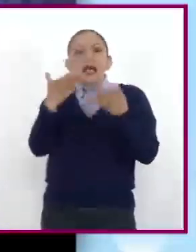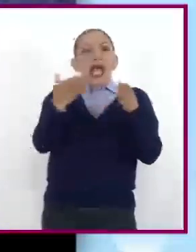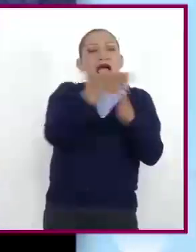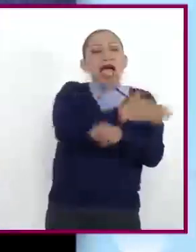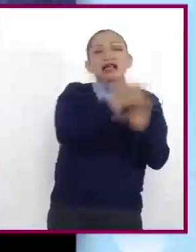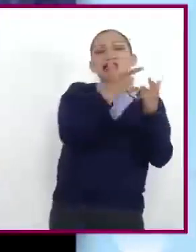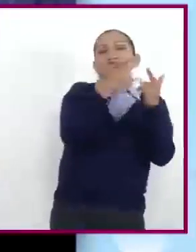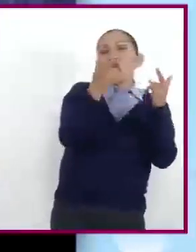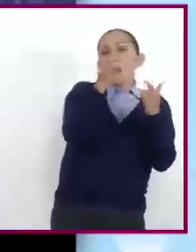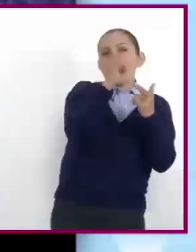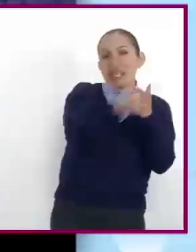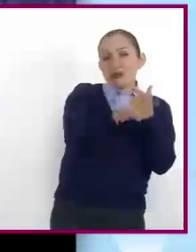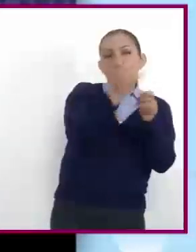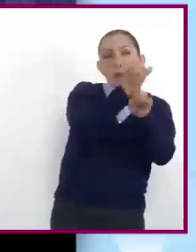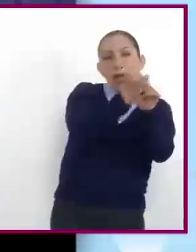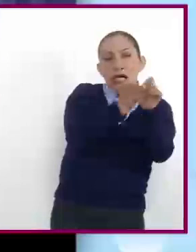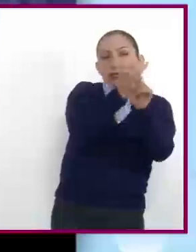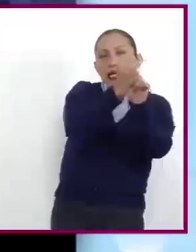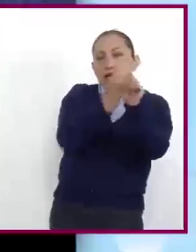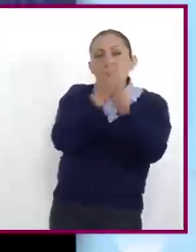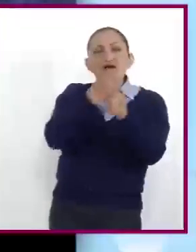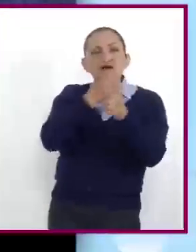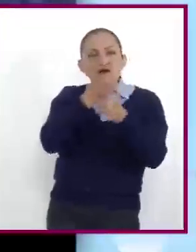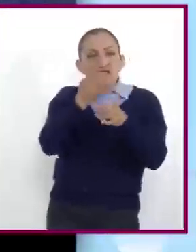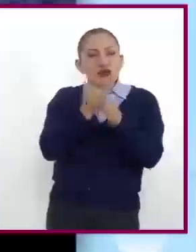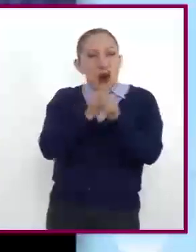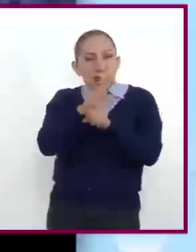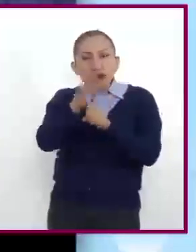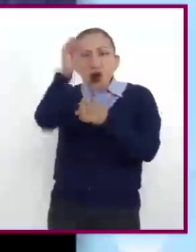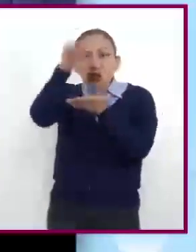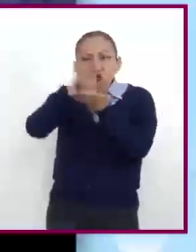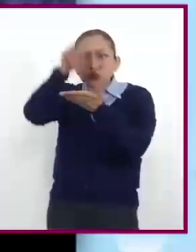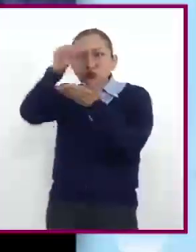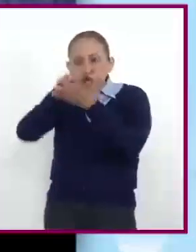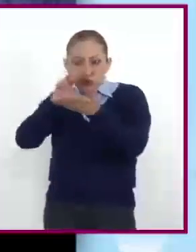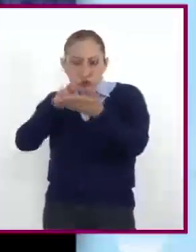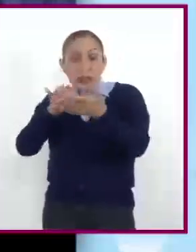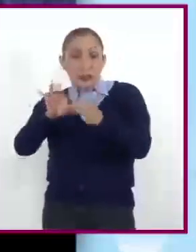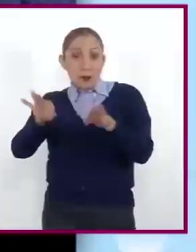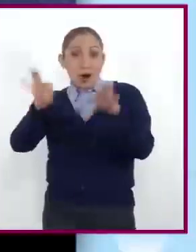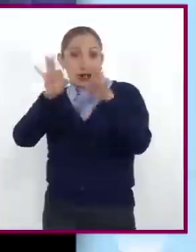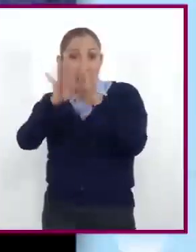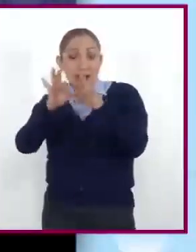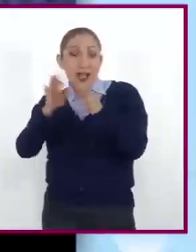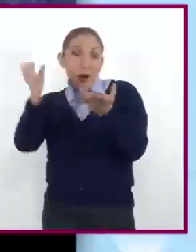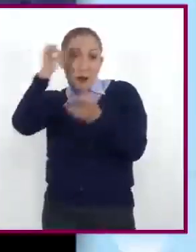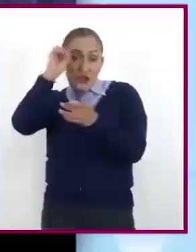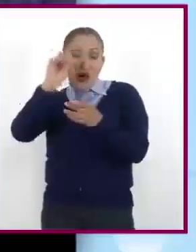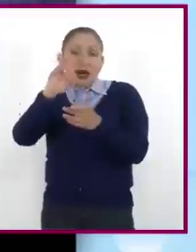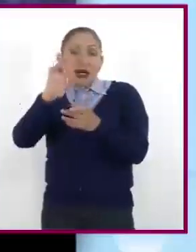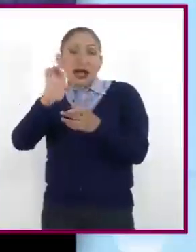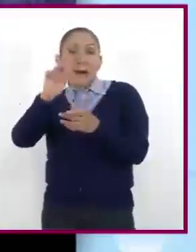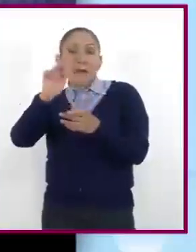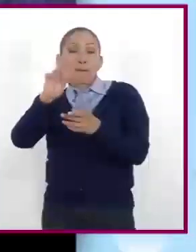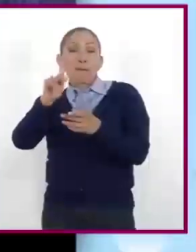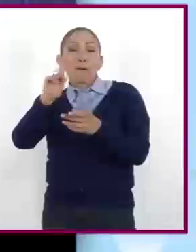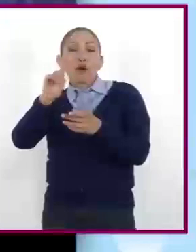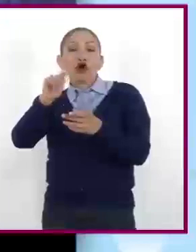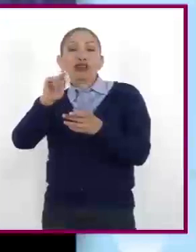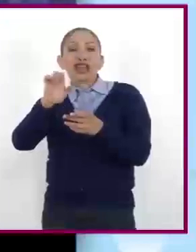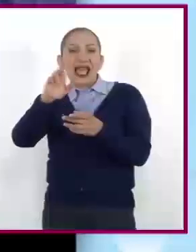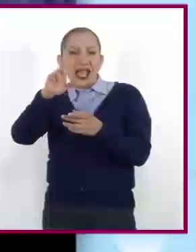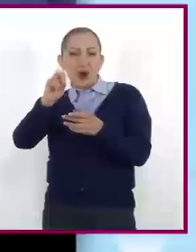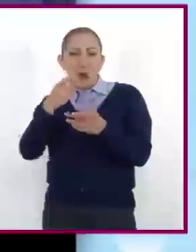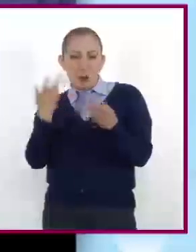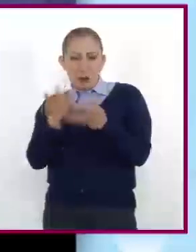mucho más profundo que obtuvo a través de la información que estuvo recopilando. Sí es importante el punto de vista del reportero porque a veces ayuda a